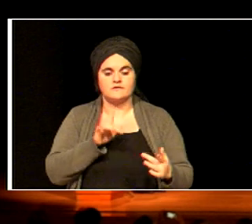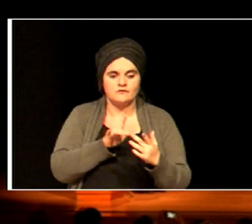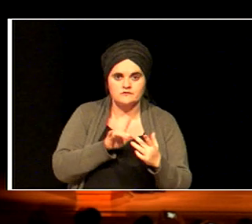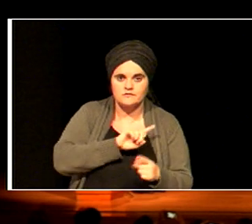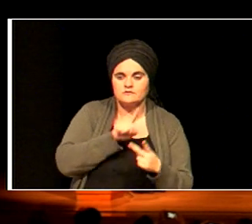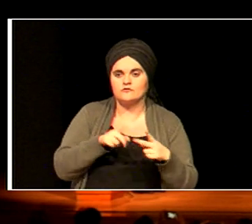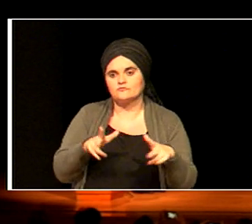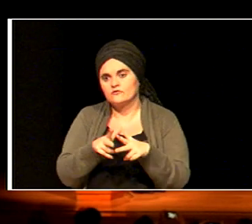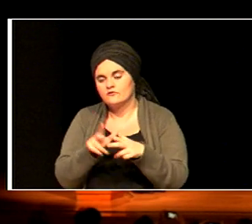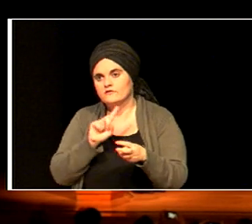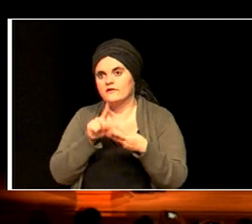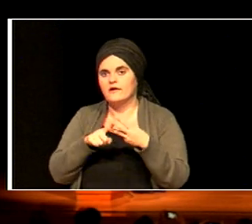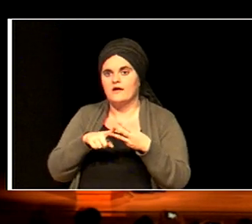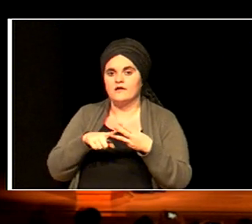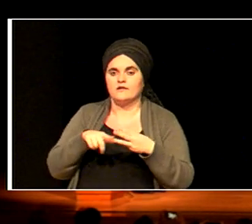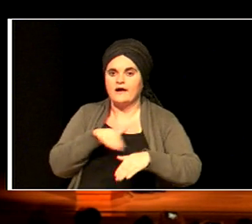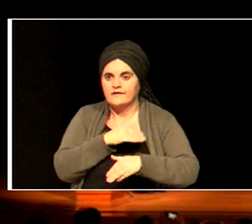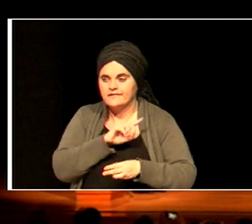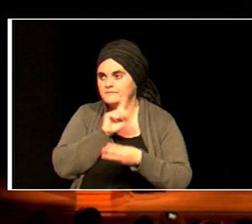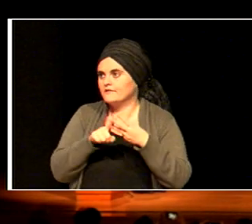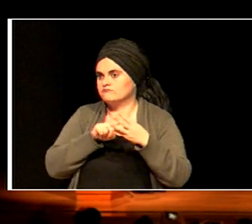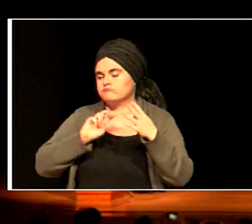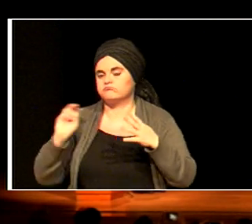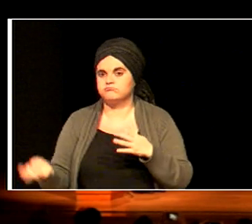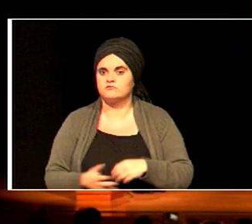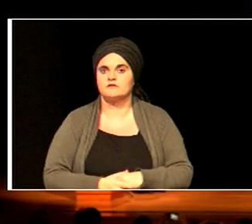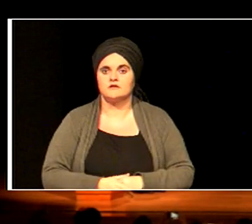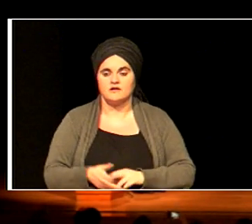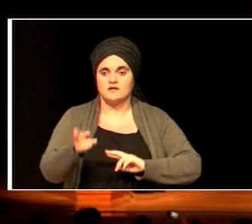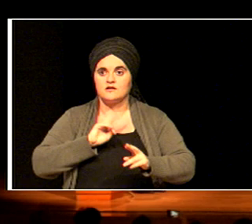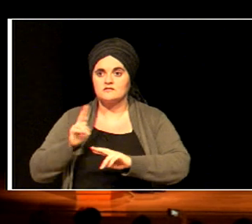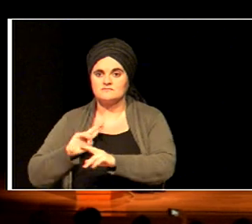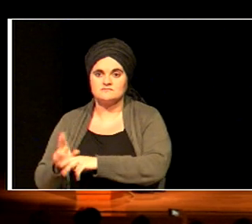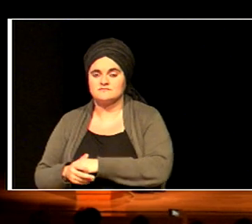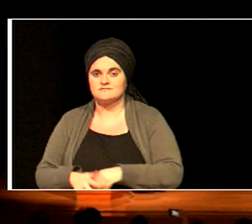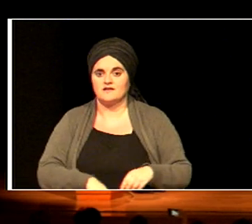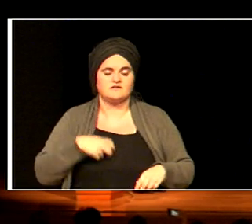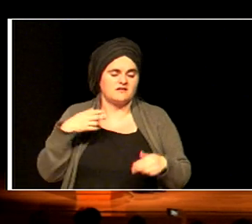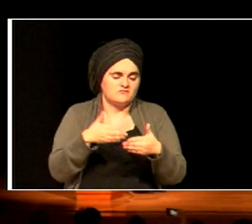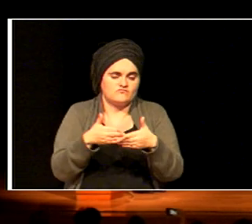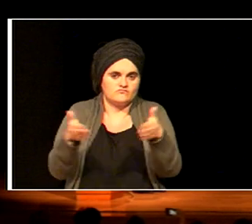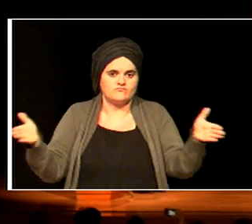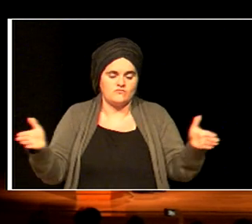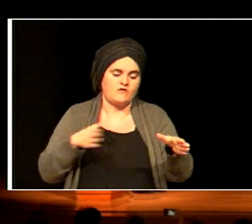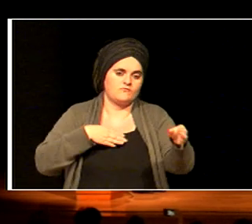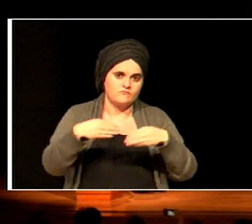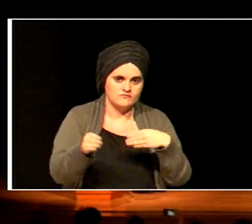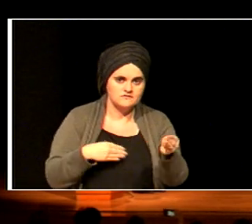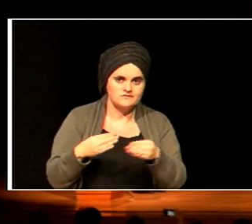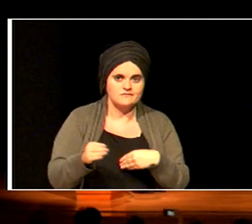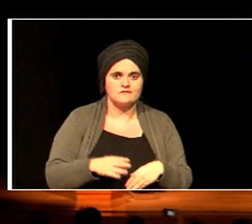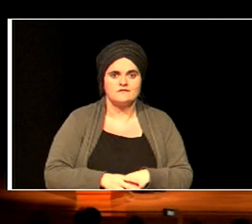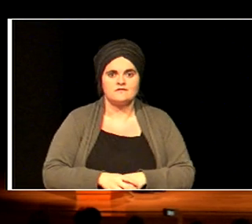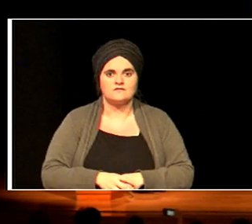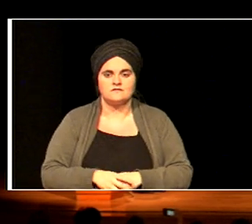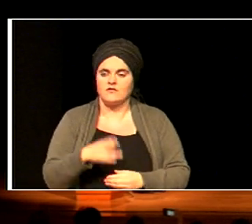relacionales, sociales, académicas. La respuesta de Soluarte siempre ha sido una respuesta muy abierta, flexible,